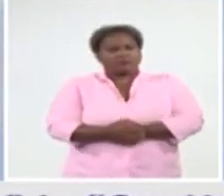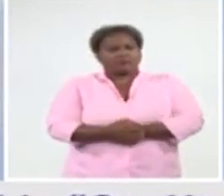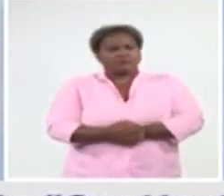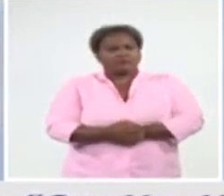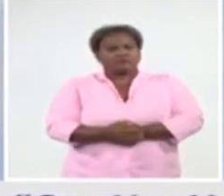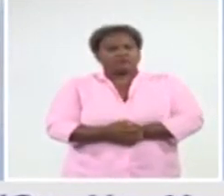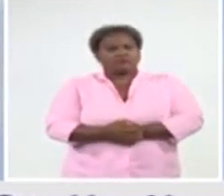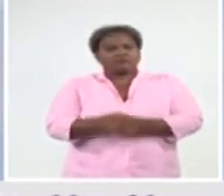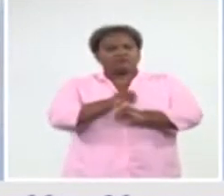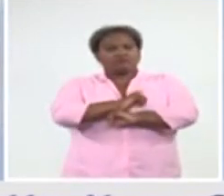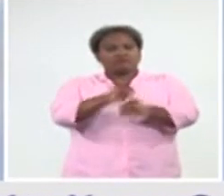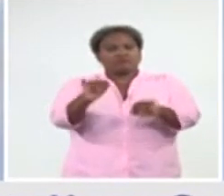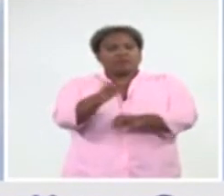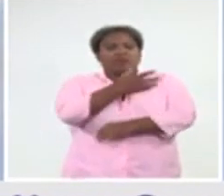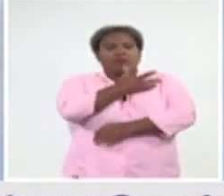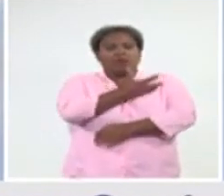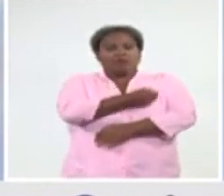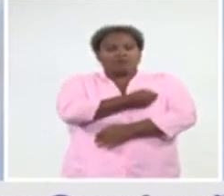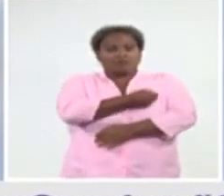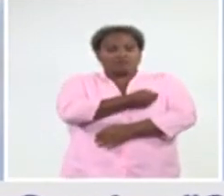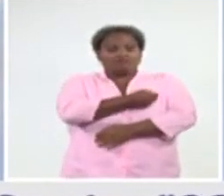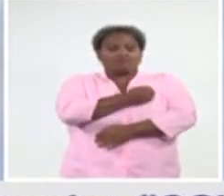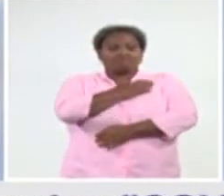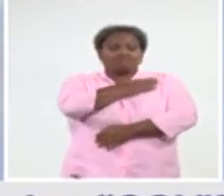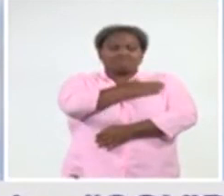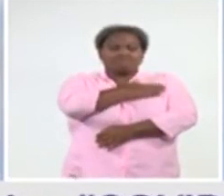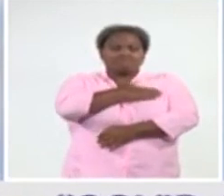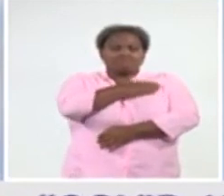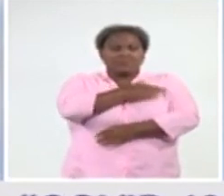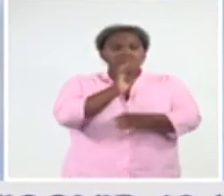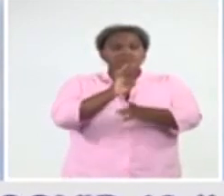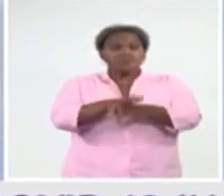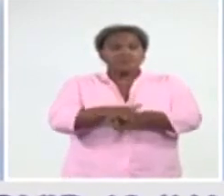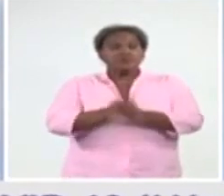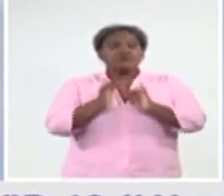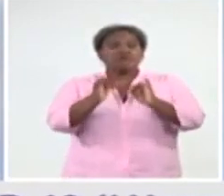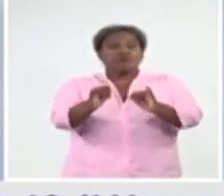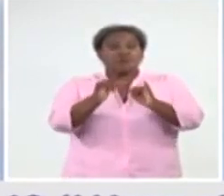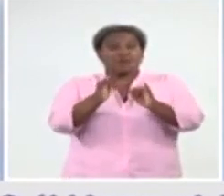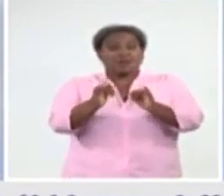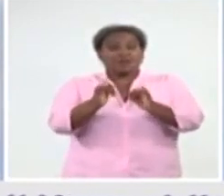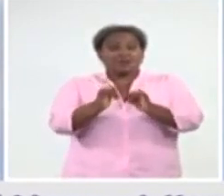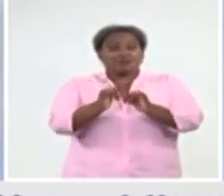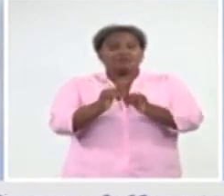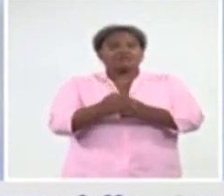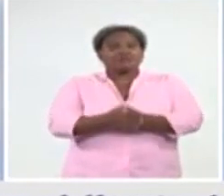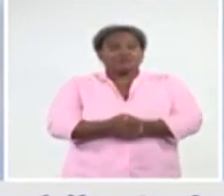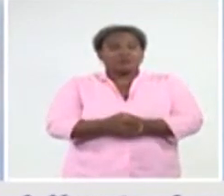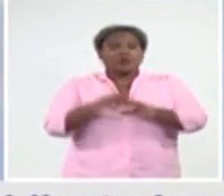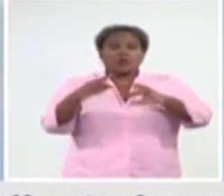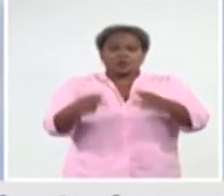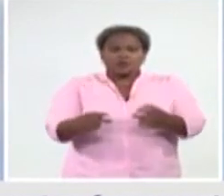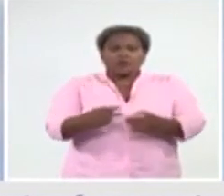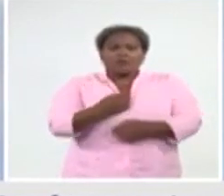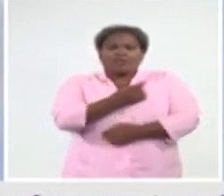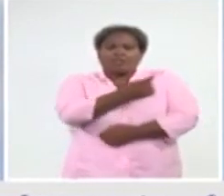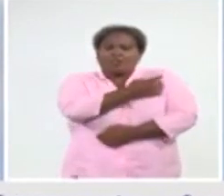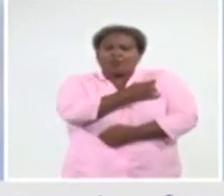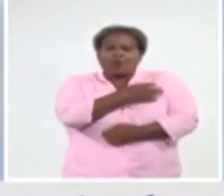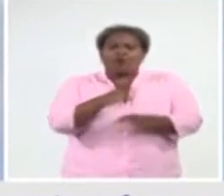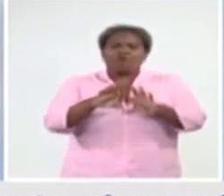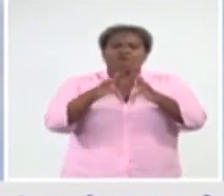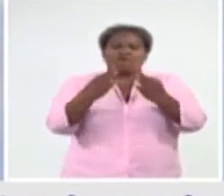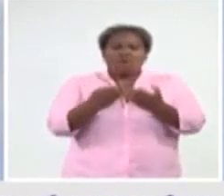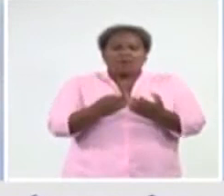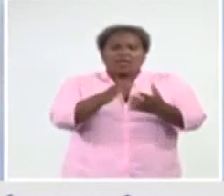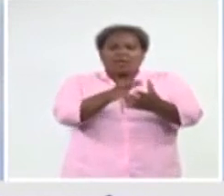Informamos, lamentamos al inicio de la conferencia, reiteramos las condolencias a familiares y amistades por el